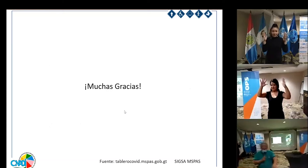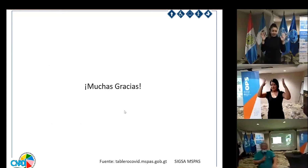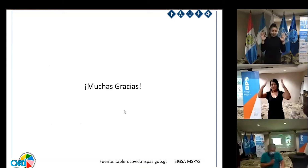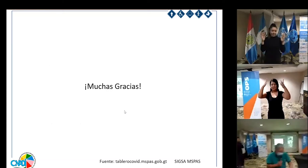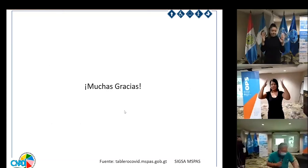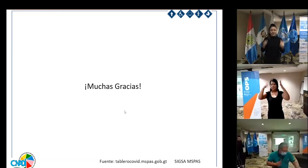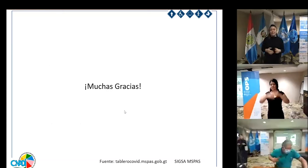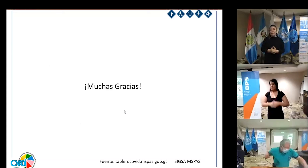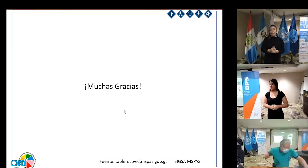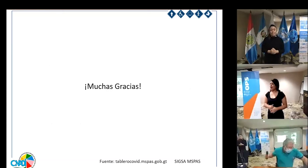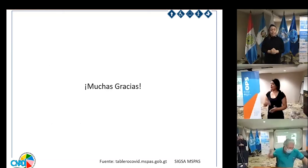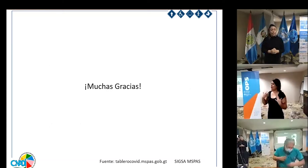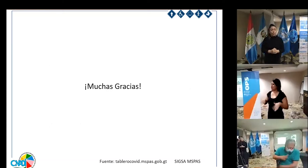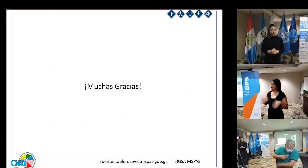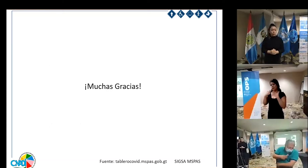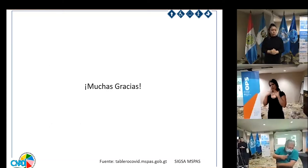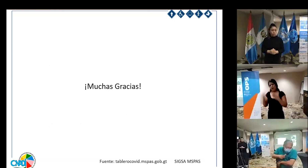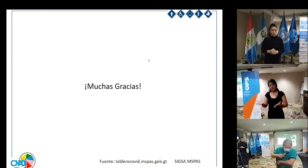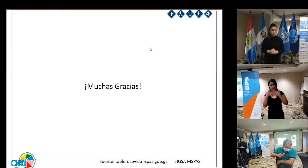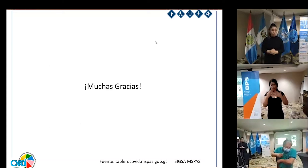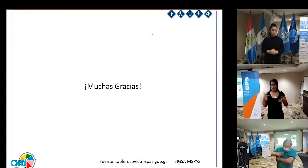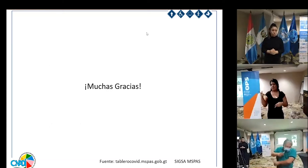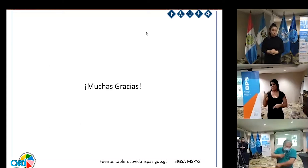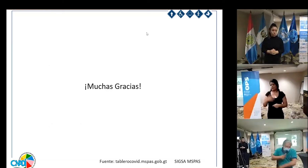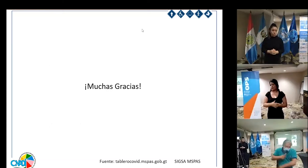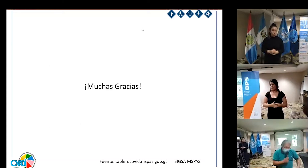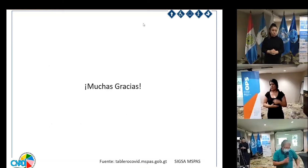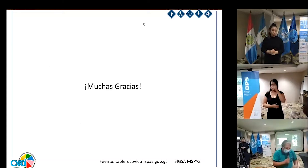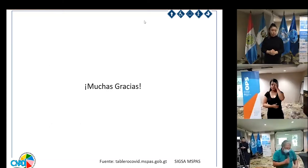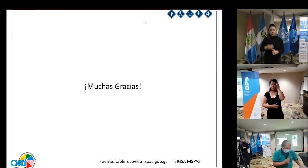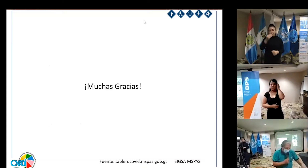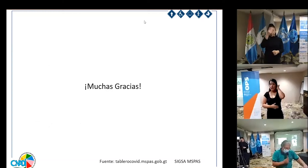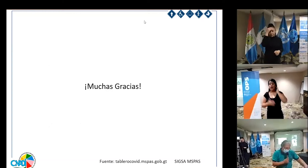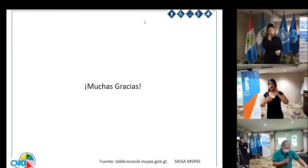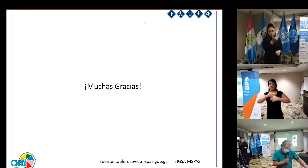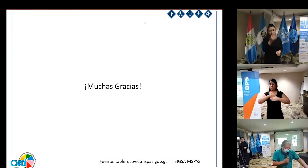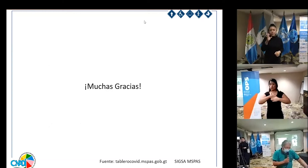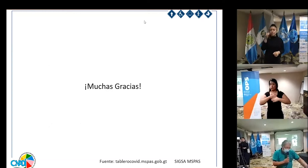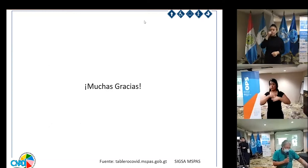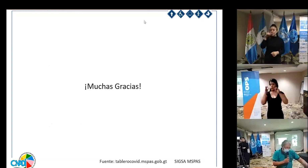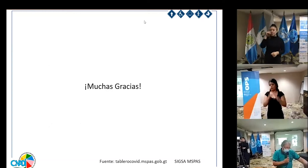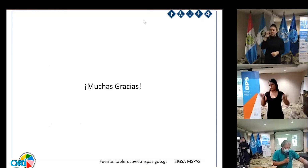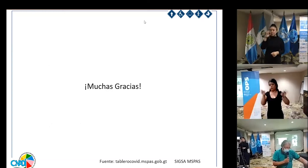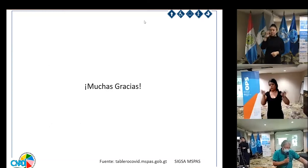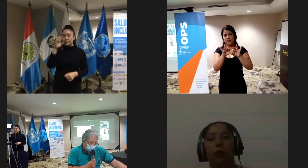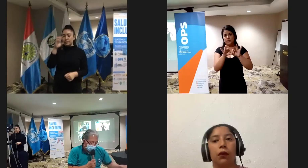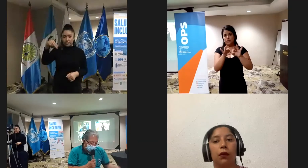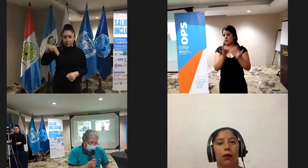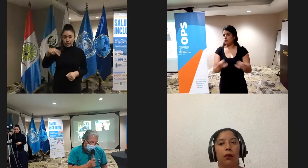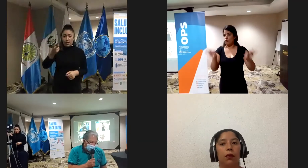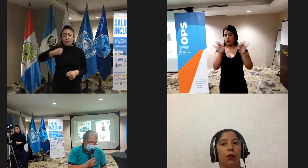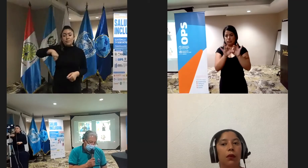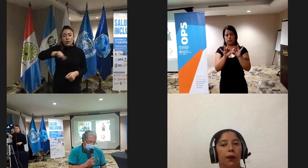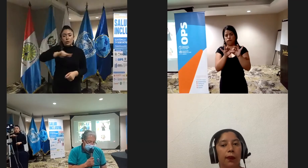Gracias, muy amable, Esteban. Para nosotros es bien importante